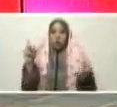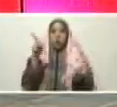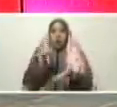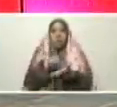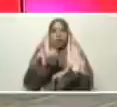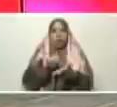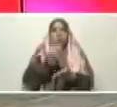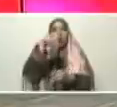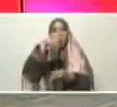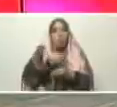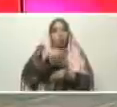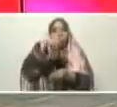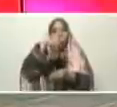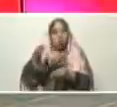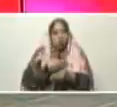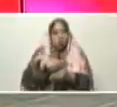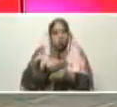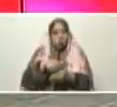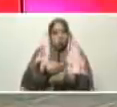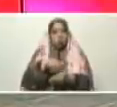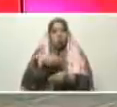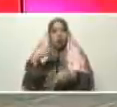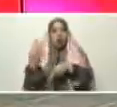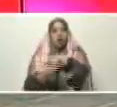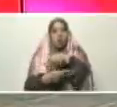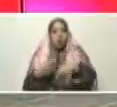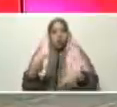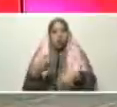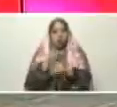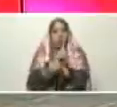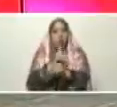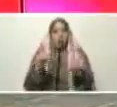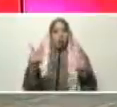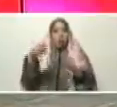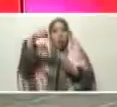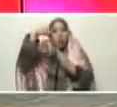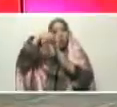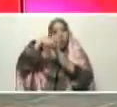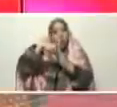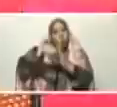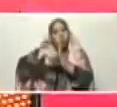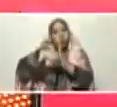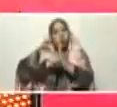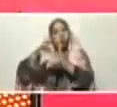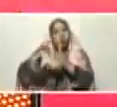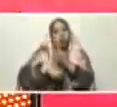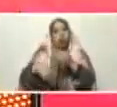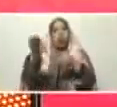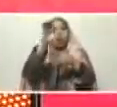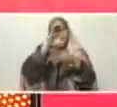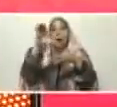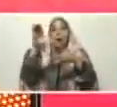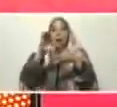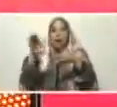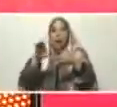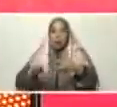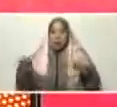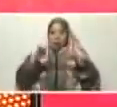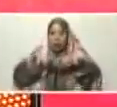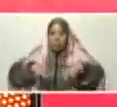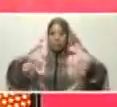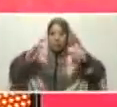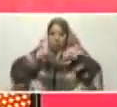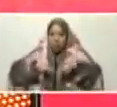de nuestra democracia revolucionaria profundizar el carácter de la democracia revolucionaria de la